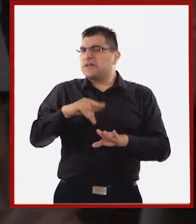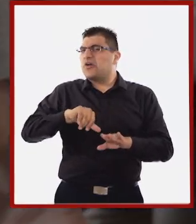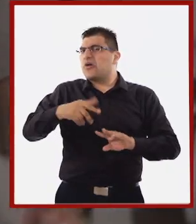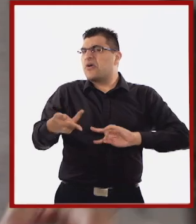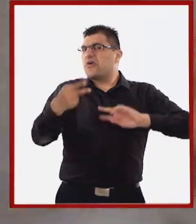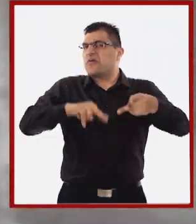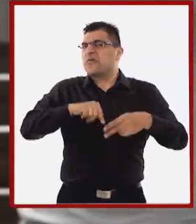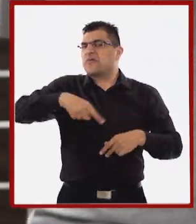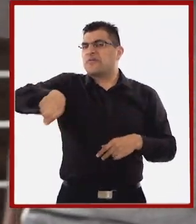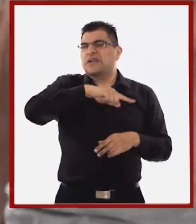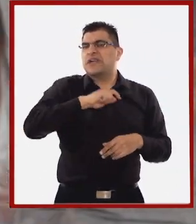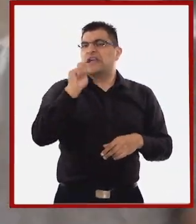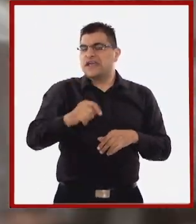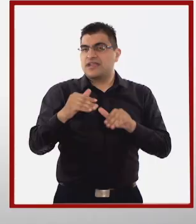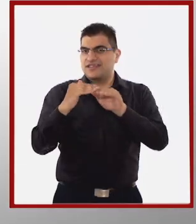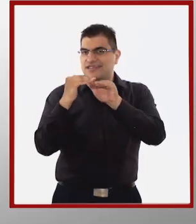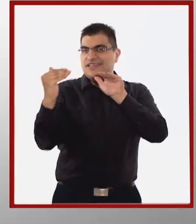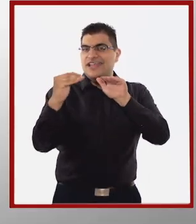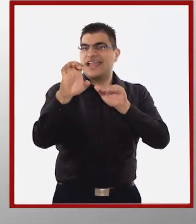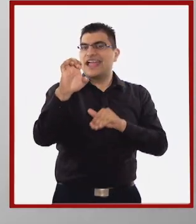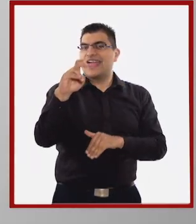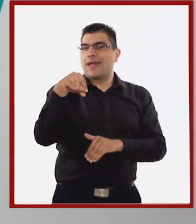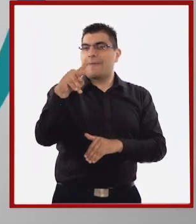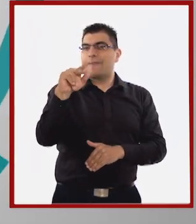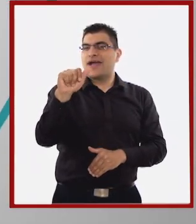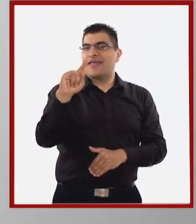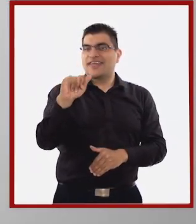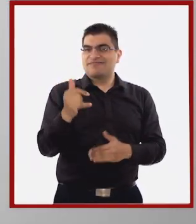Eso se llama empatía.